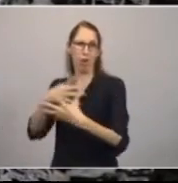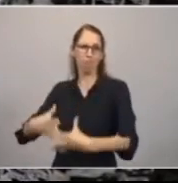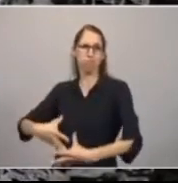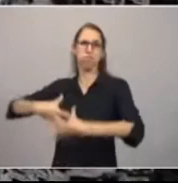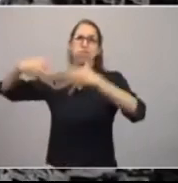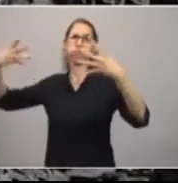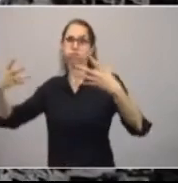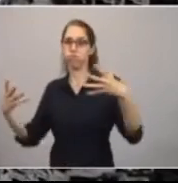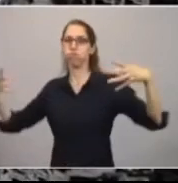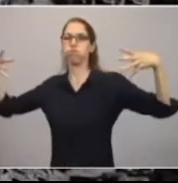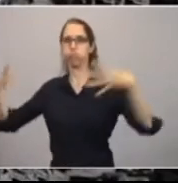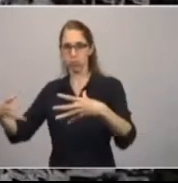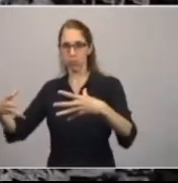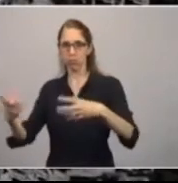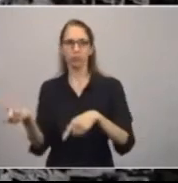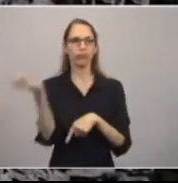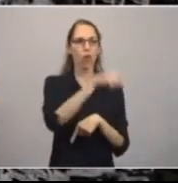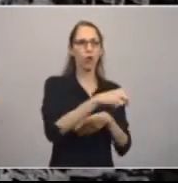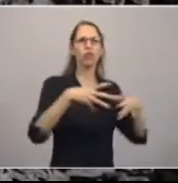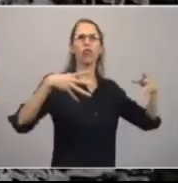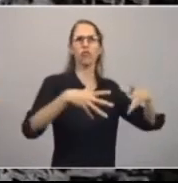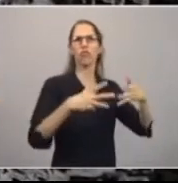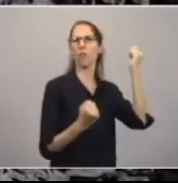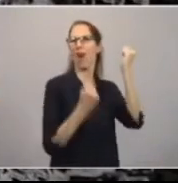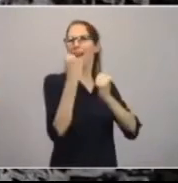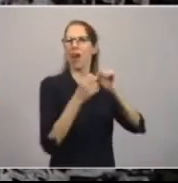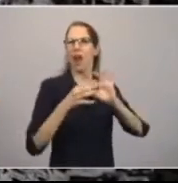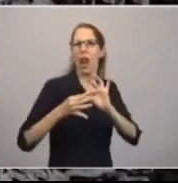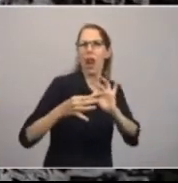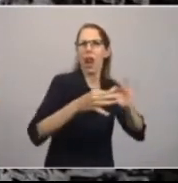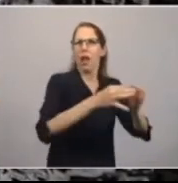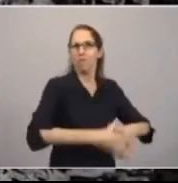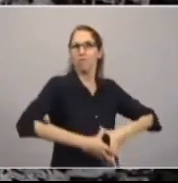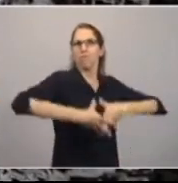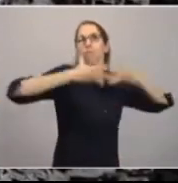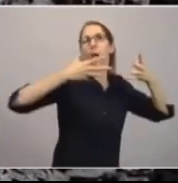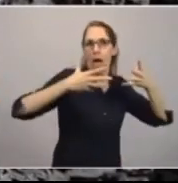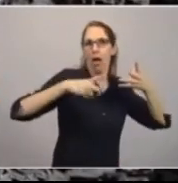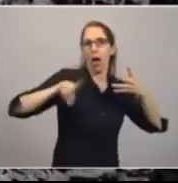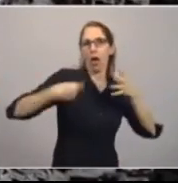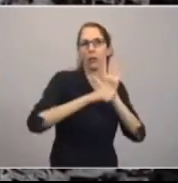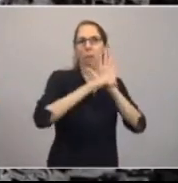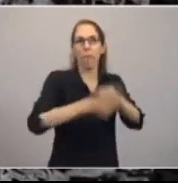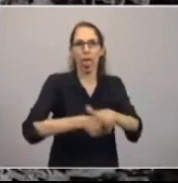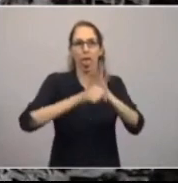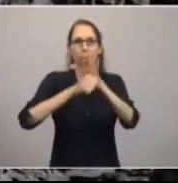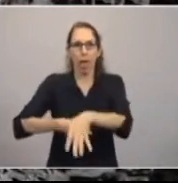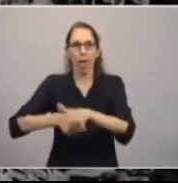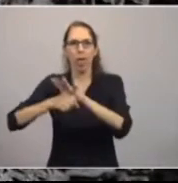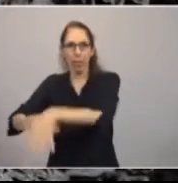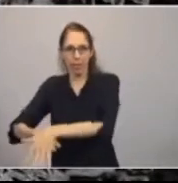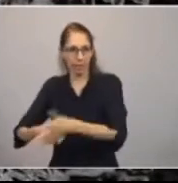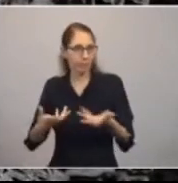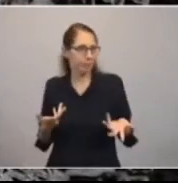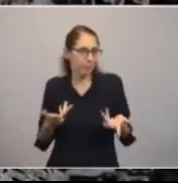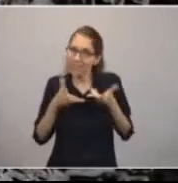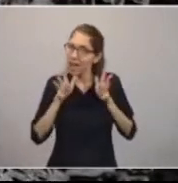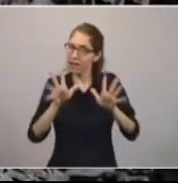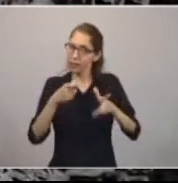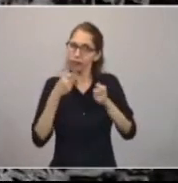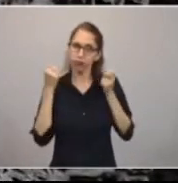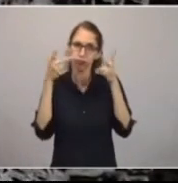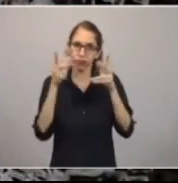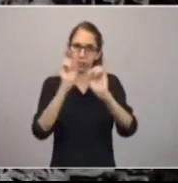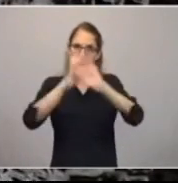grupos económicos, donde hay un sector financiero. Hay abuso. Hay abuso. Y quiero decirlo para que quede